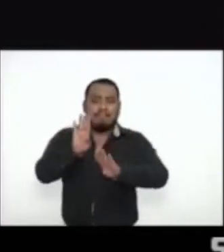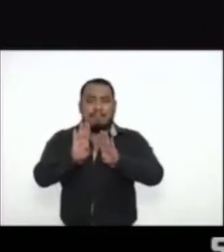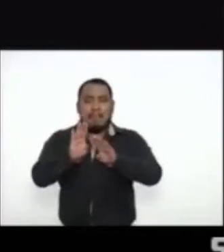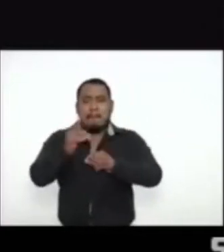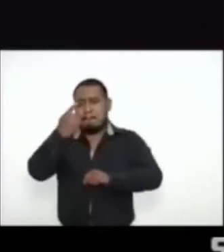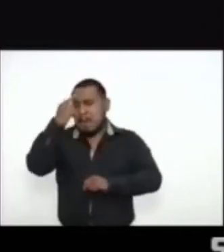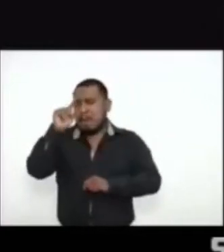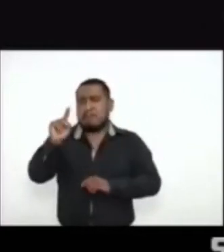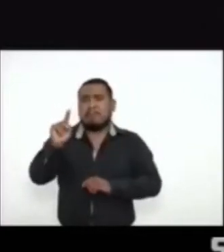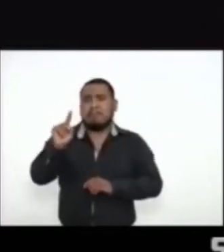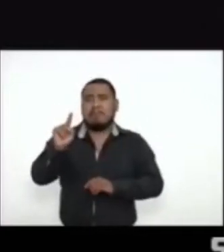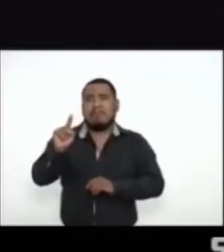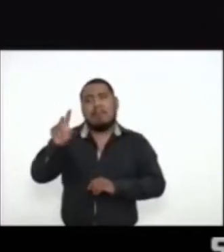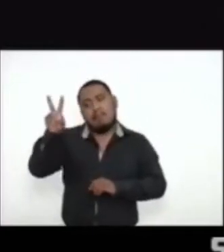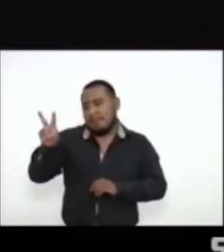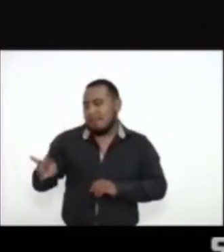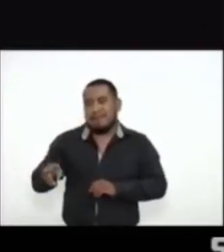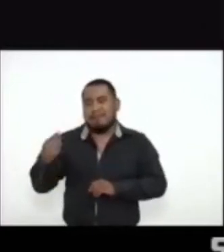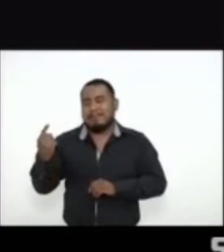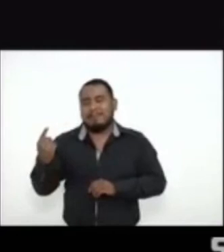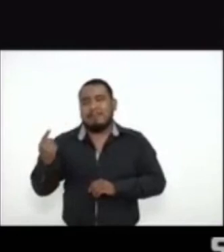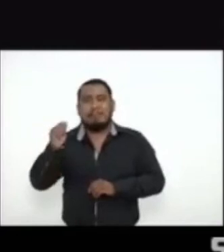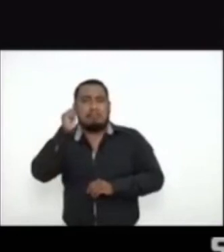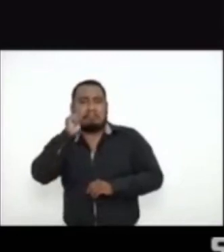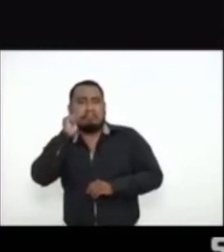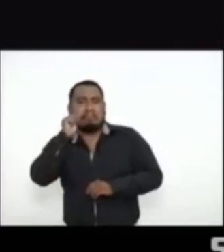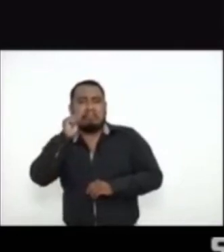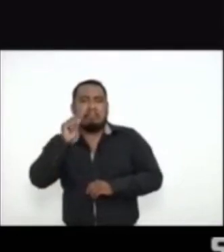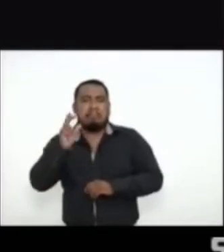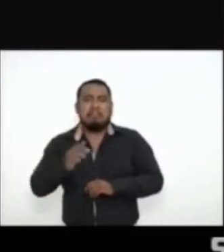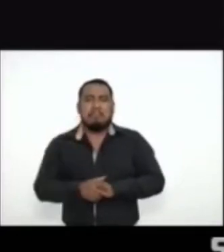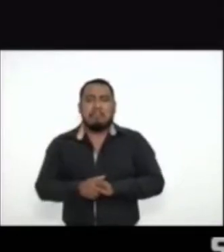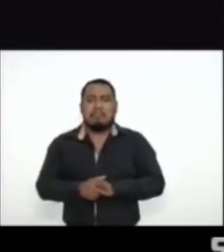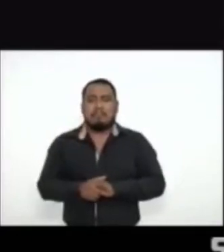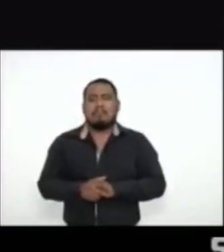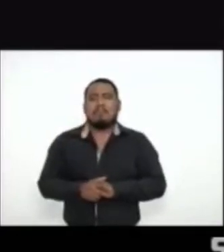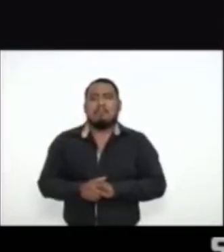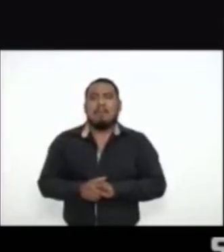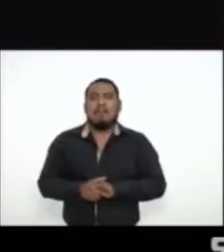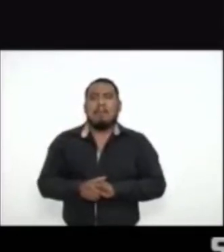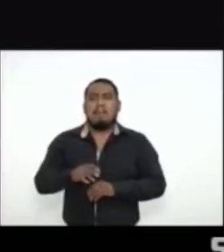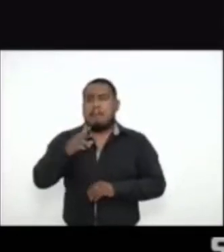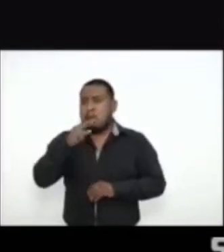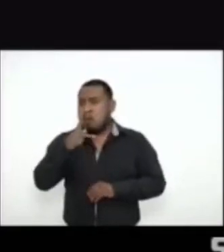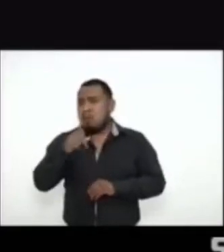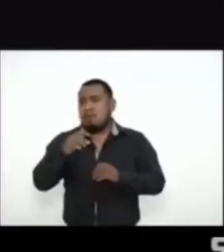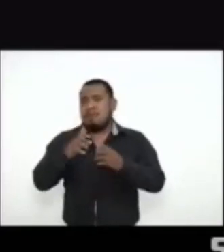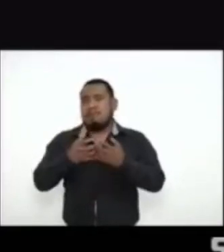Pero la realidad es que no siempre es la más adecuada para nuestro